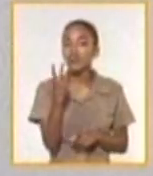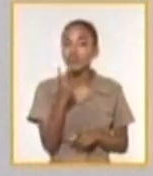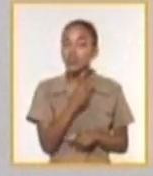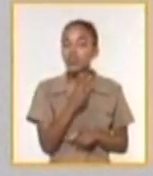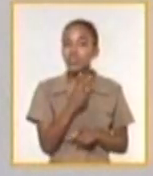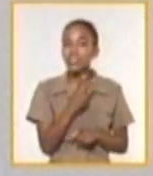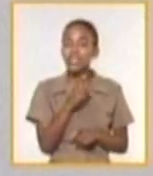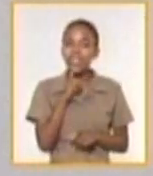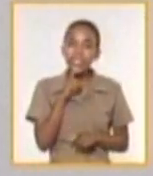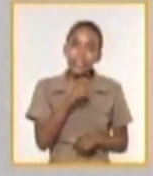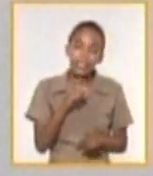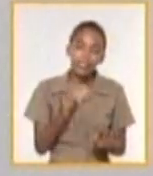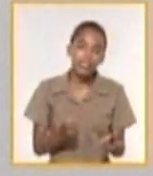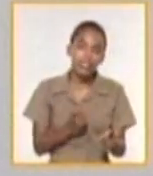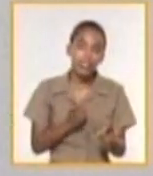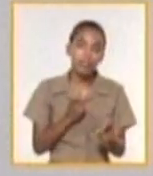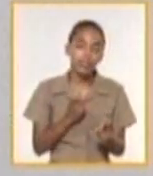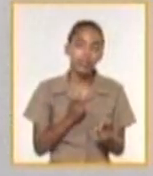dos impotencias.